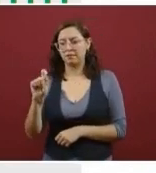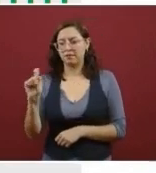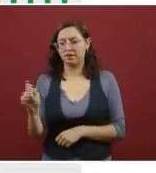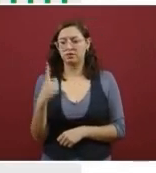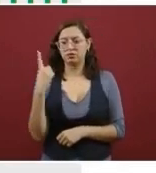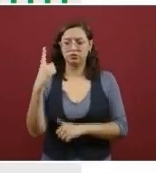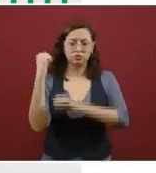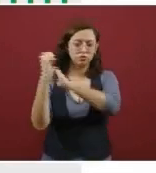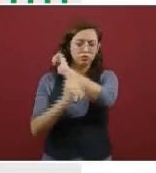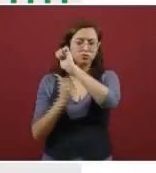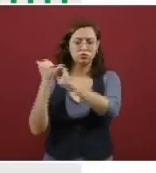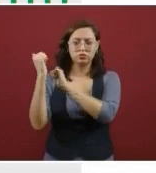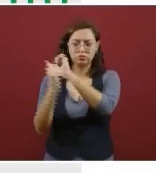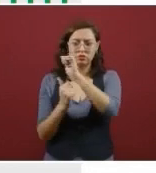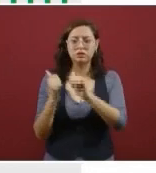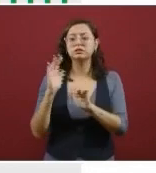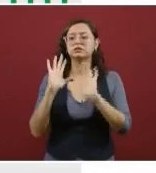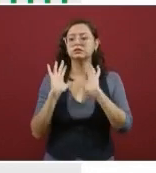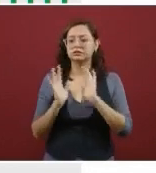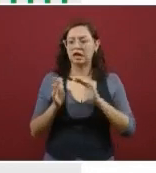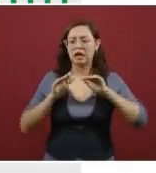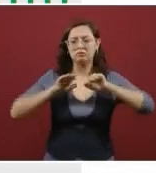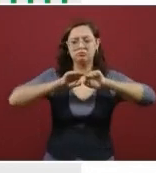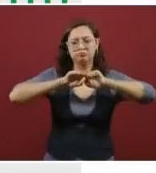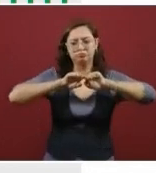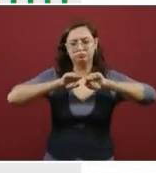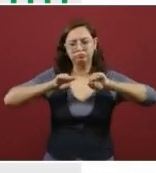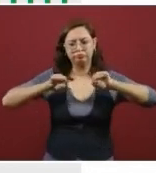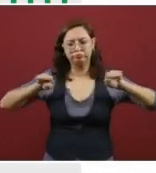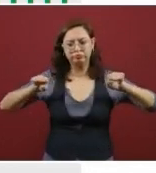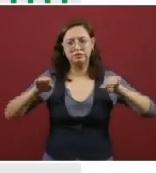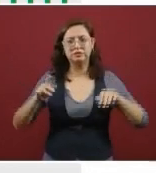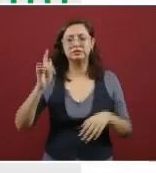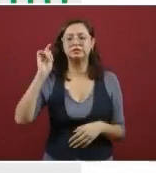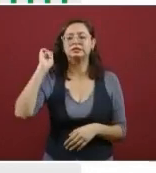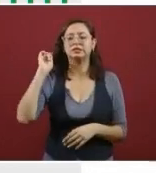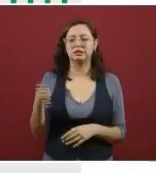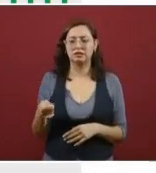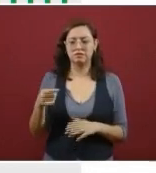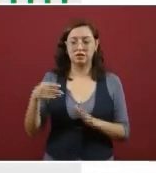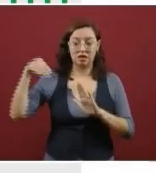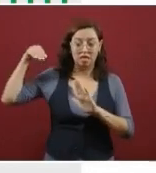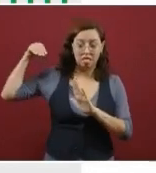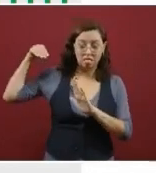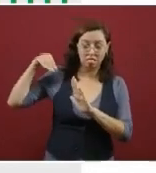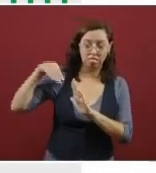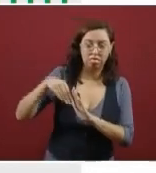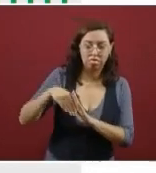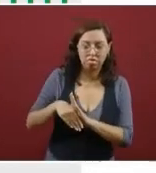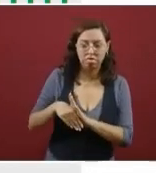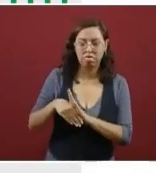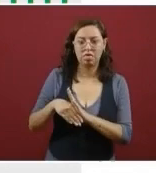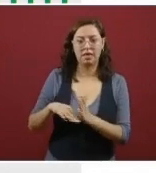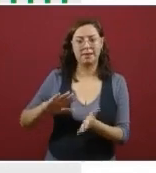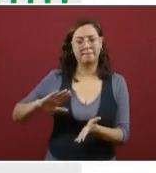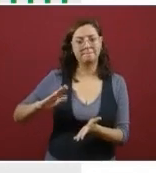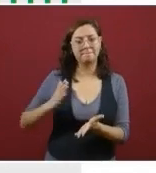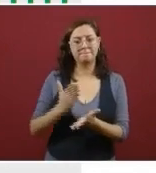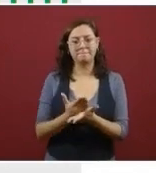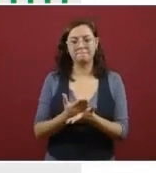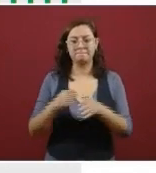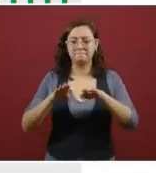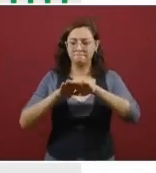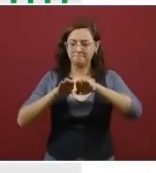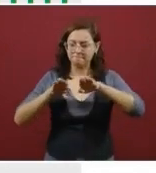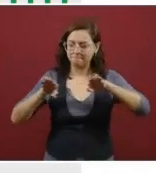como ya hay cierta normalidad en la producción. Es decir, la caída, se logró un repunte y se ha venido